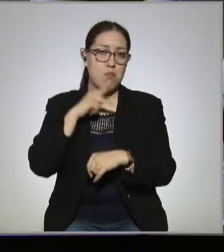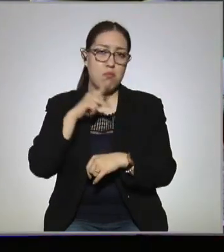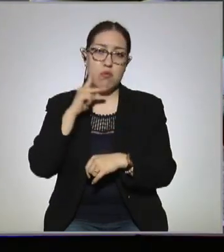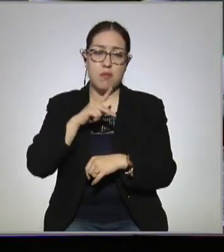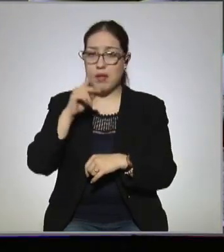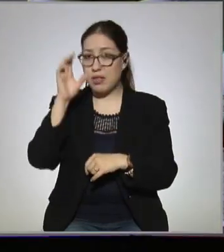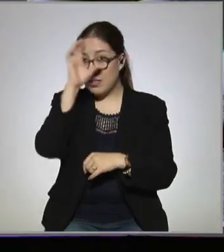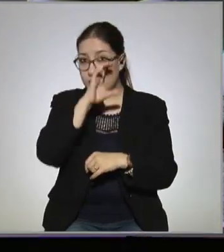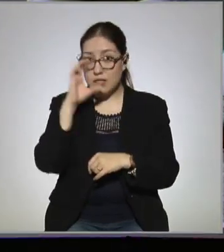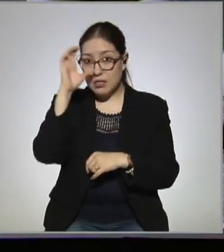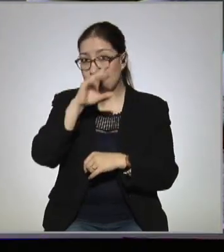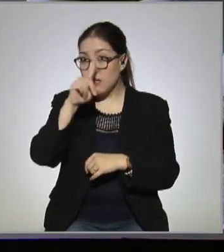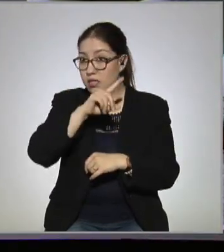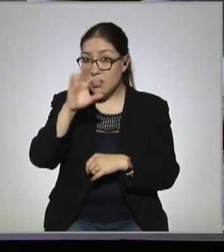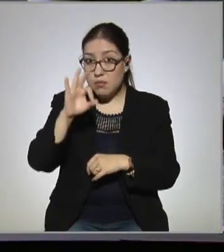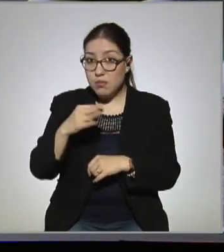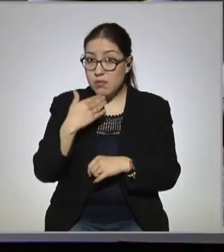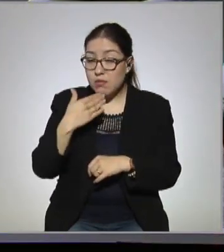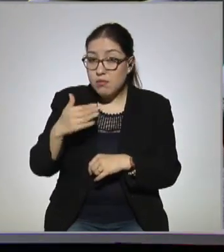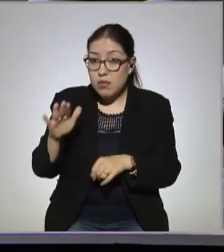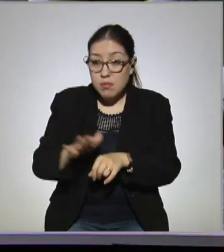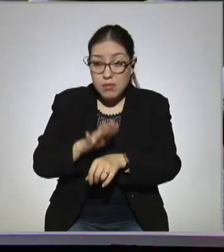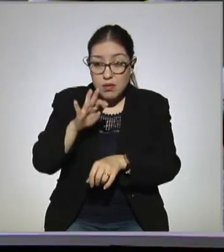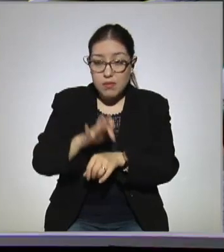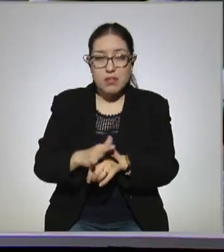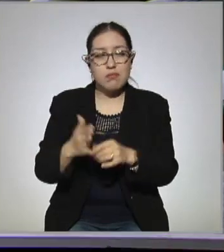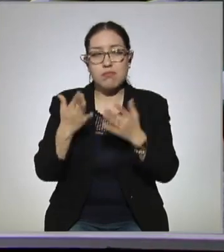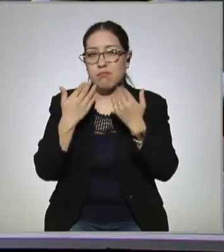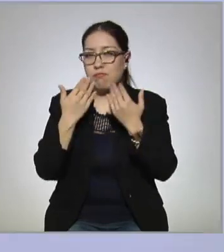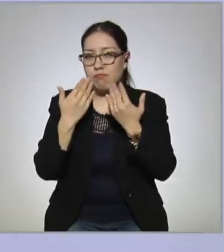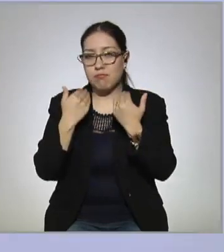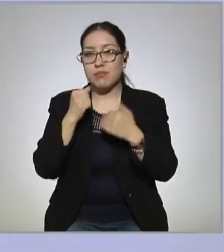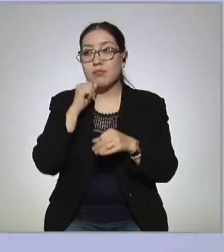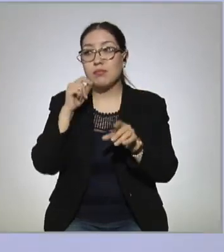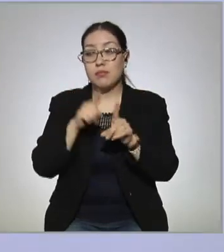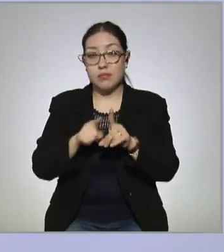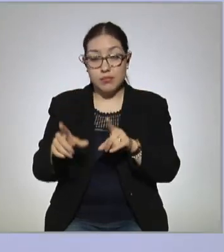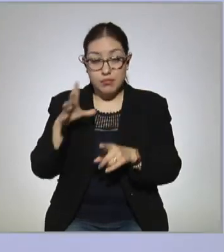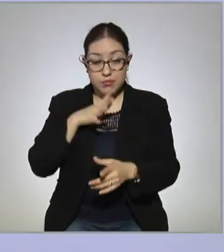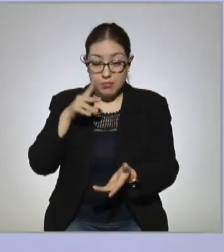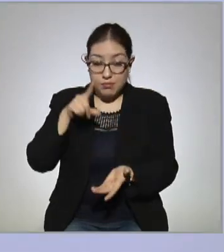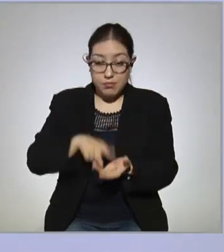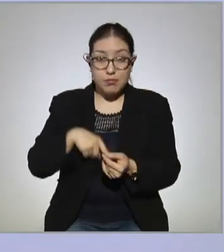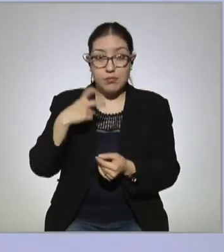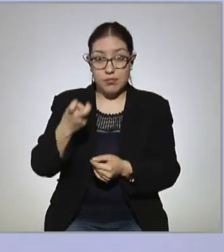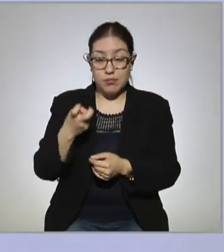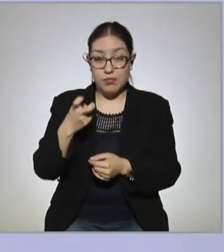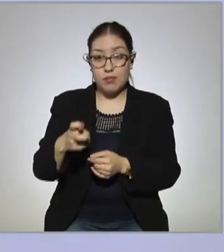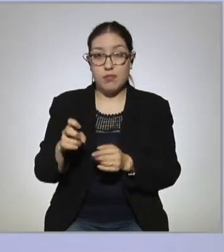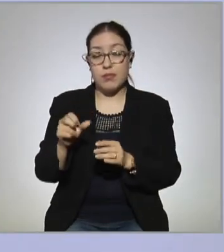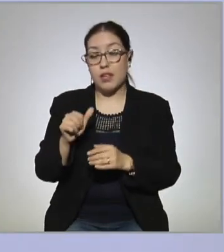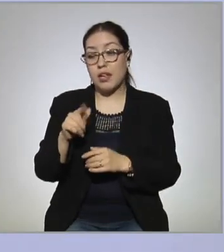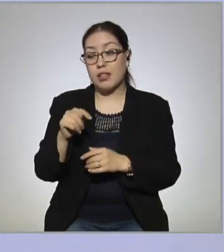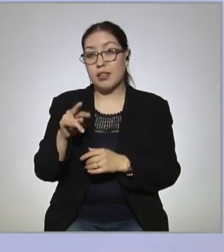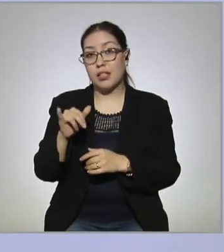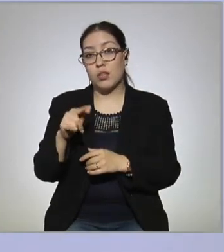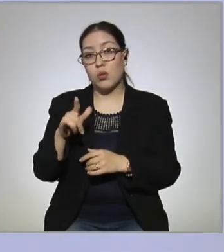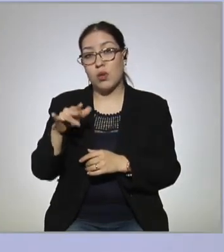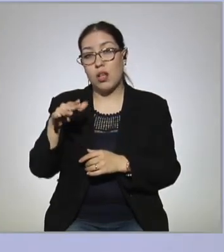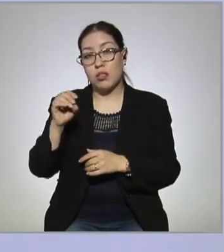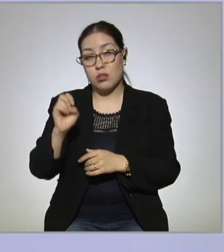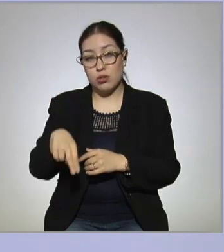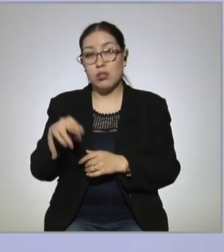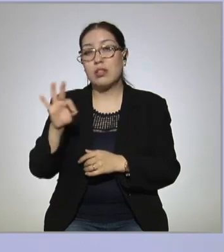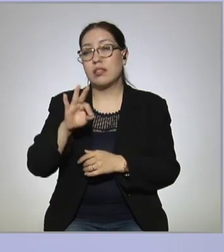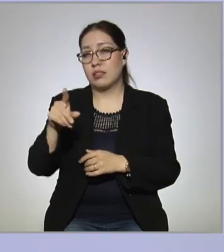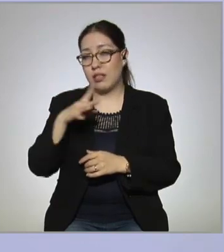que resulten de beneficio e inclusive ya infiltrar una articulación implica un riesgo mayor de infección